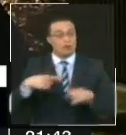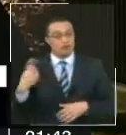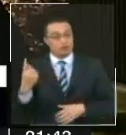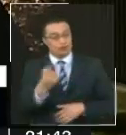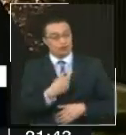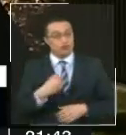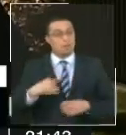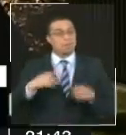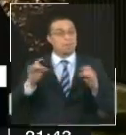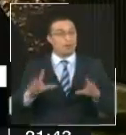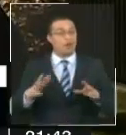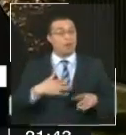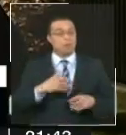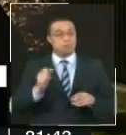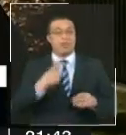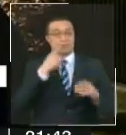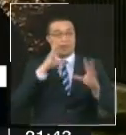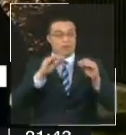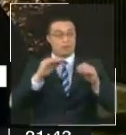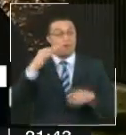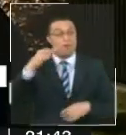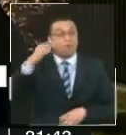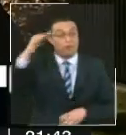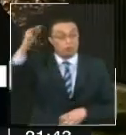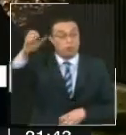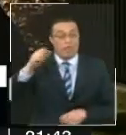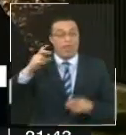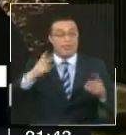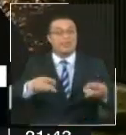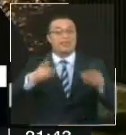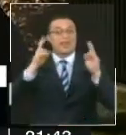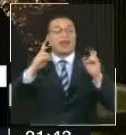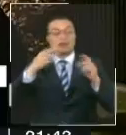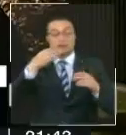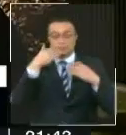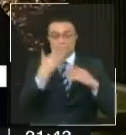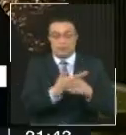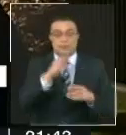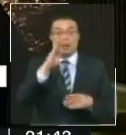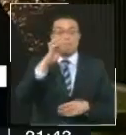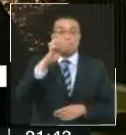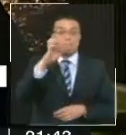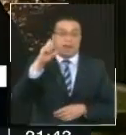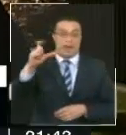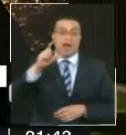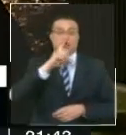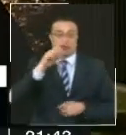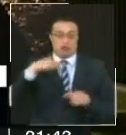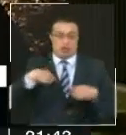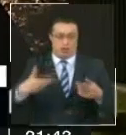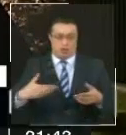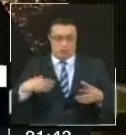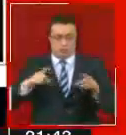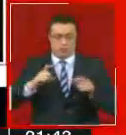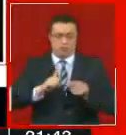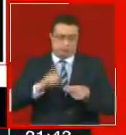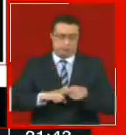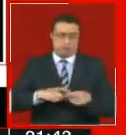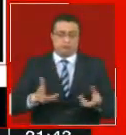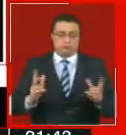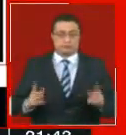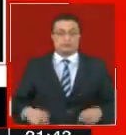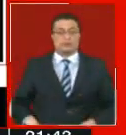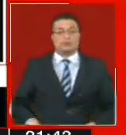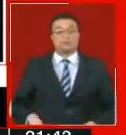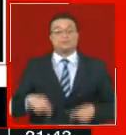privamos para tener esa discusión en algún minuto de los derechos que nos confiere un pacto en el que somos parte carta cabal en este momento señor